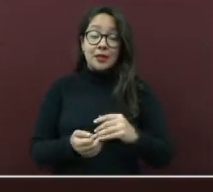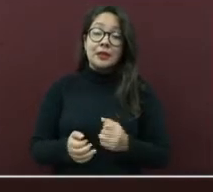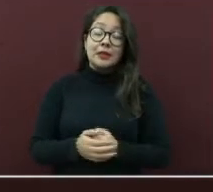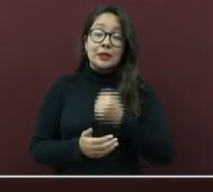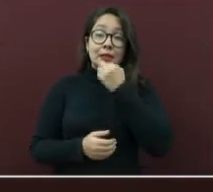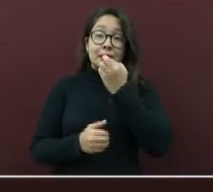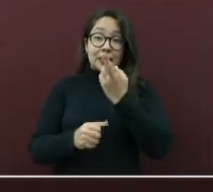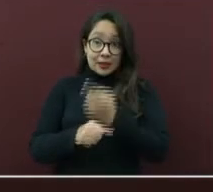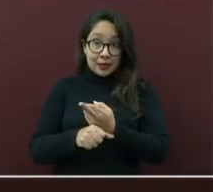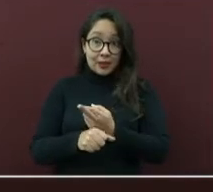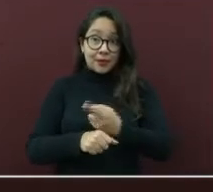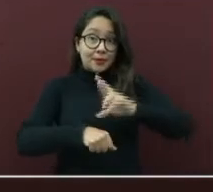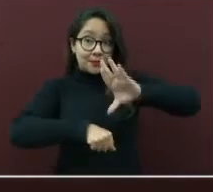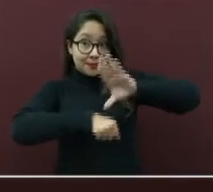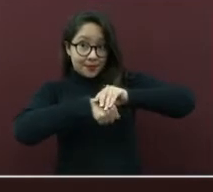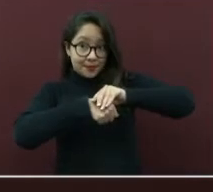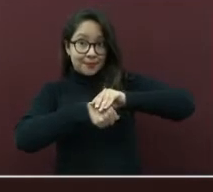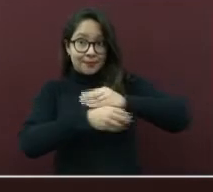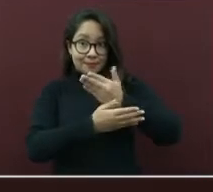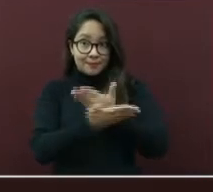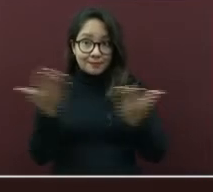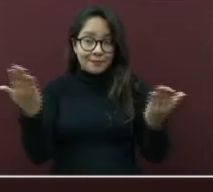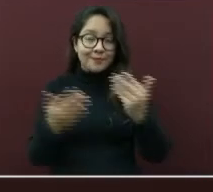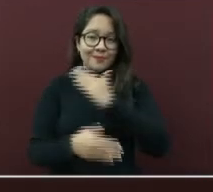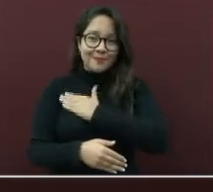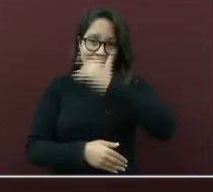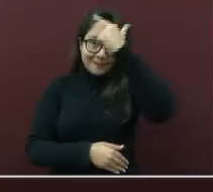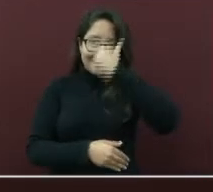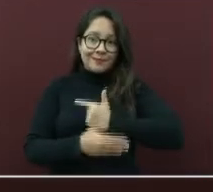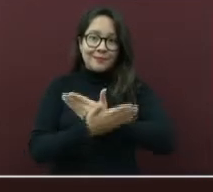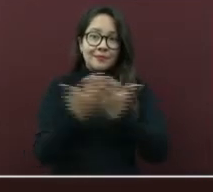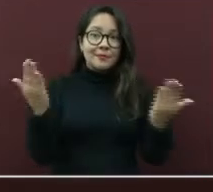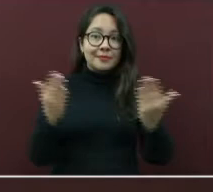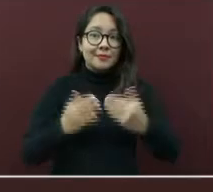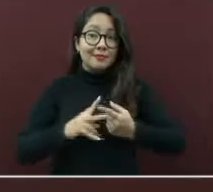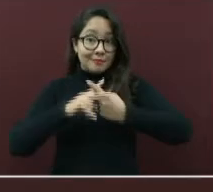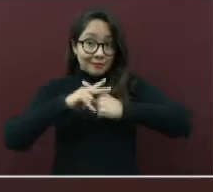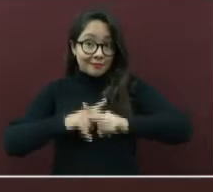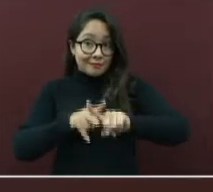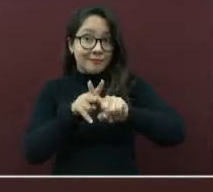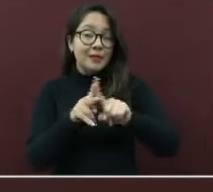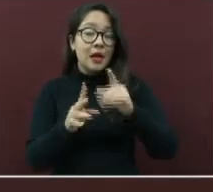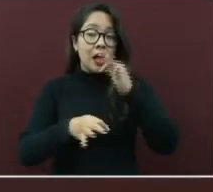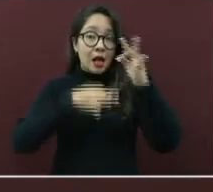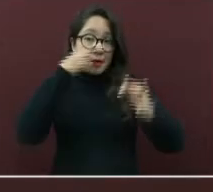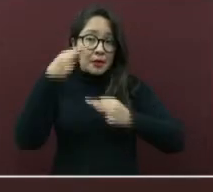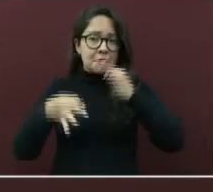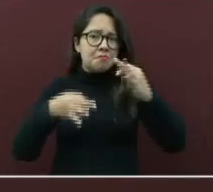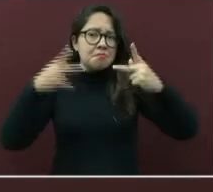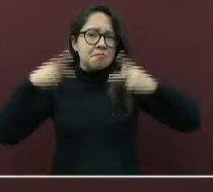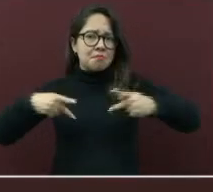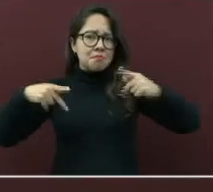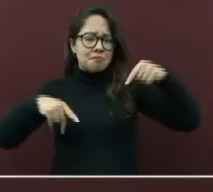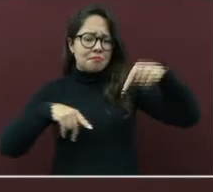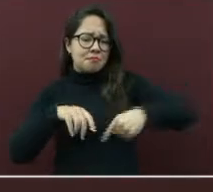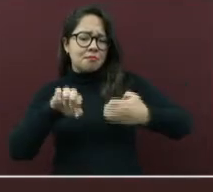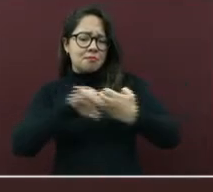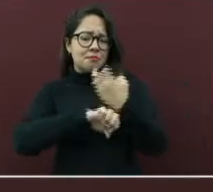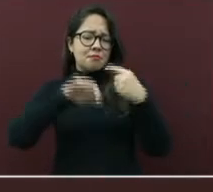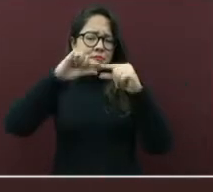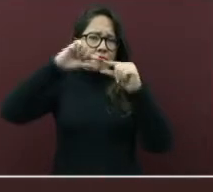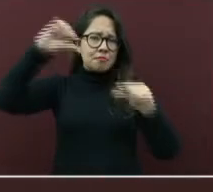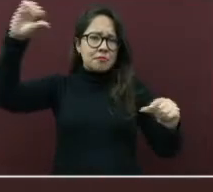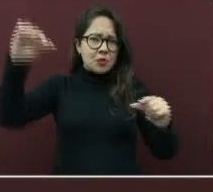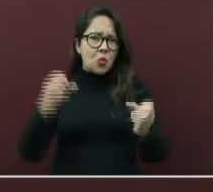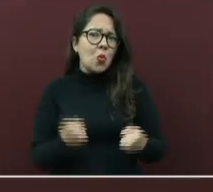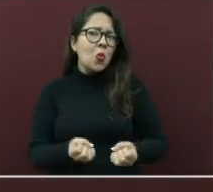con su permiso muy buenas noches iniciamos con el informe de los pacientes atendidos con diagnóstico